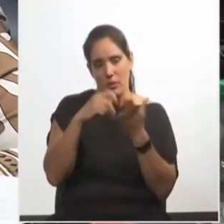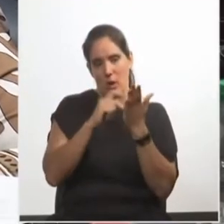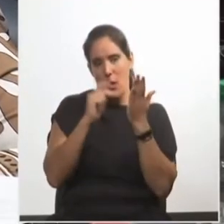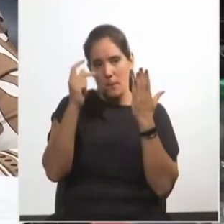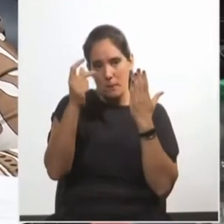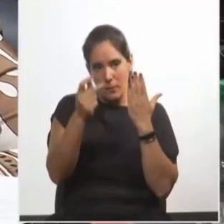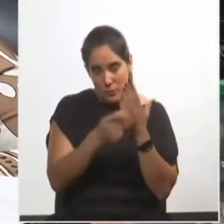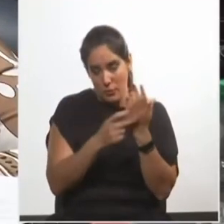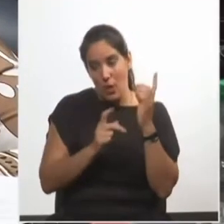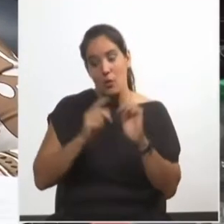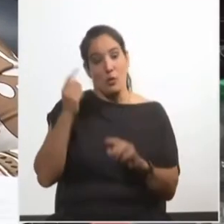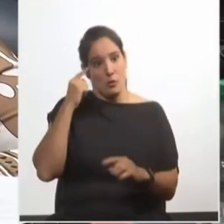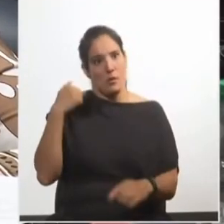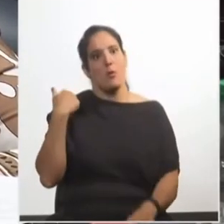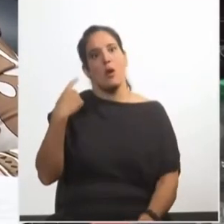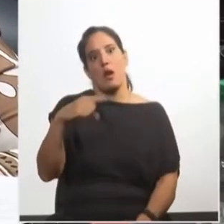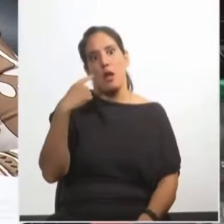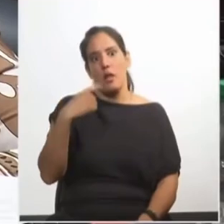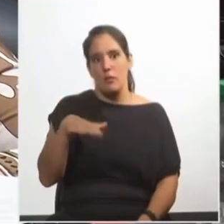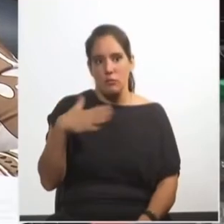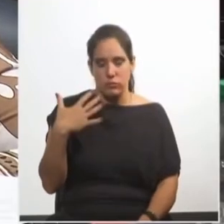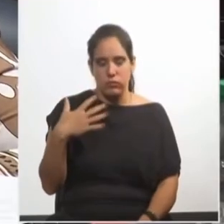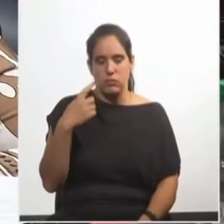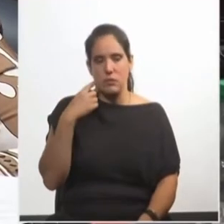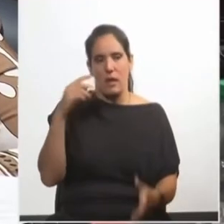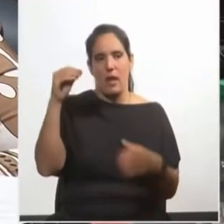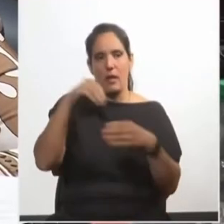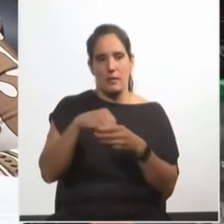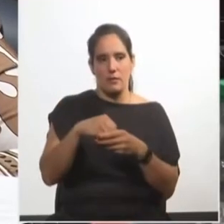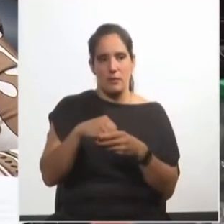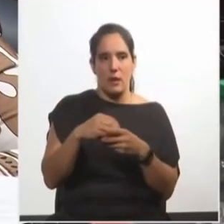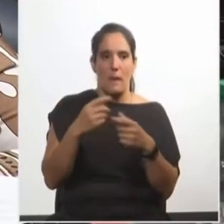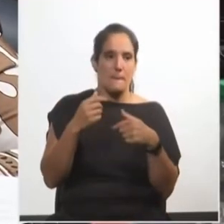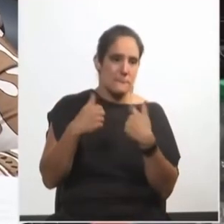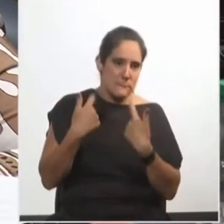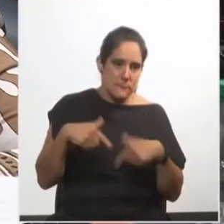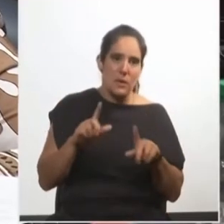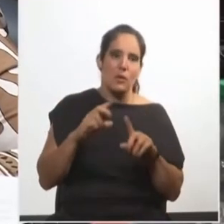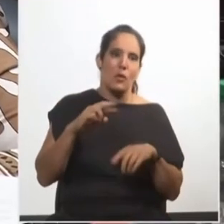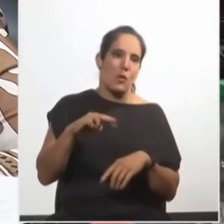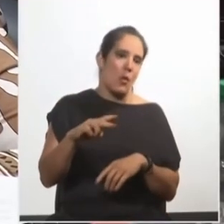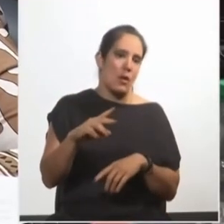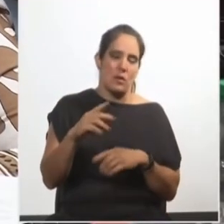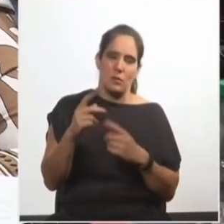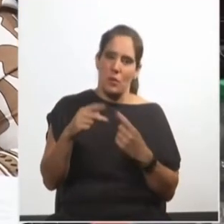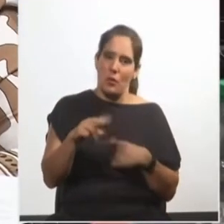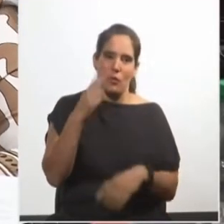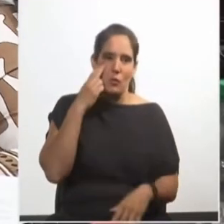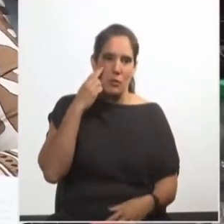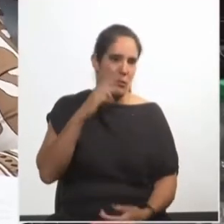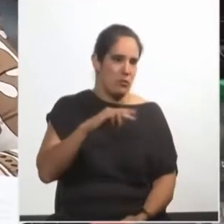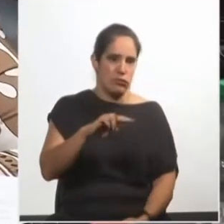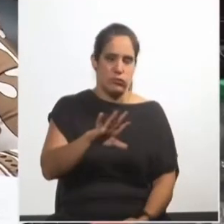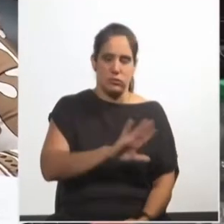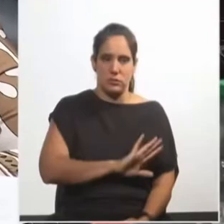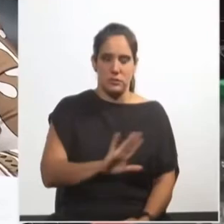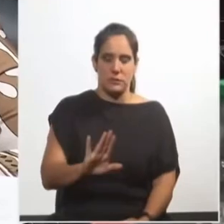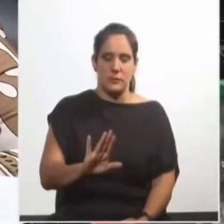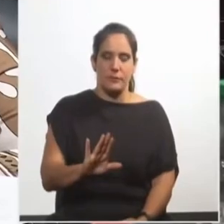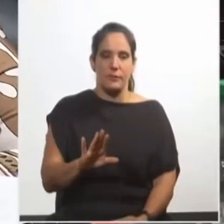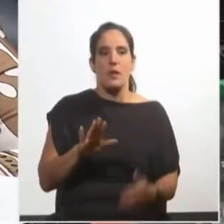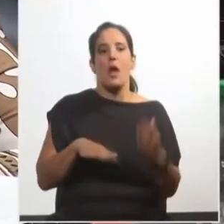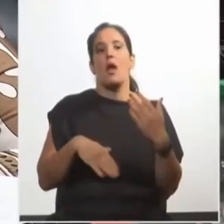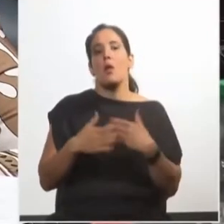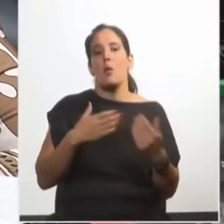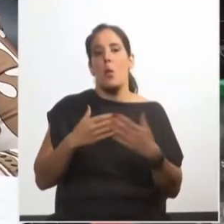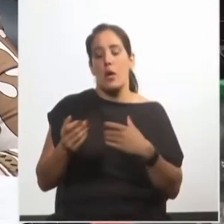francamente negativos que tenía el proyecto, pero sigue sin atender este problema. Y por otra parte, a pesar de los